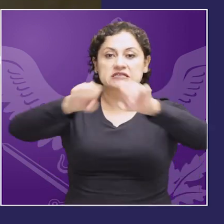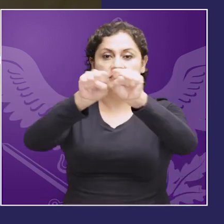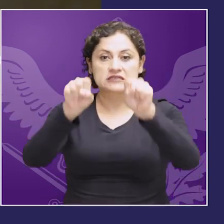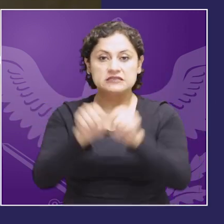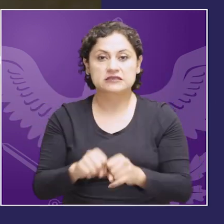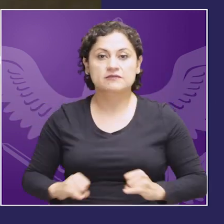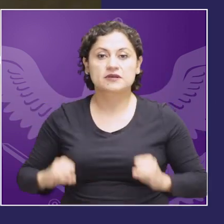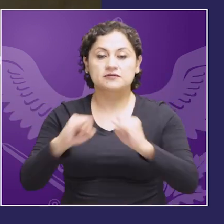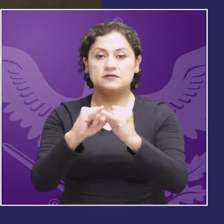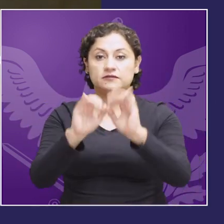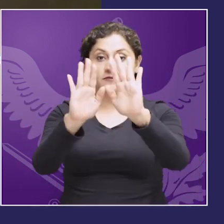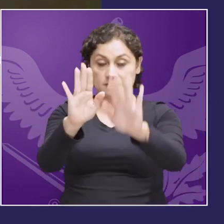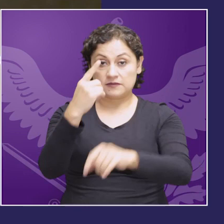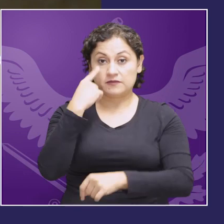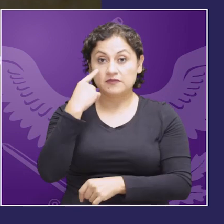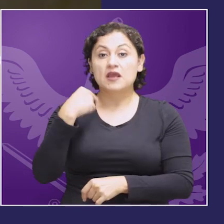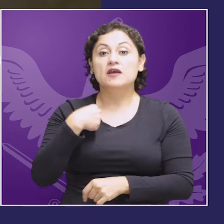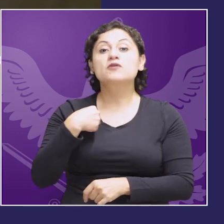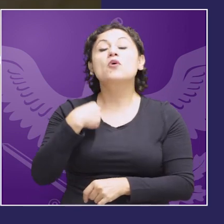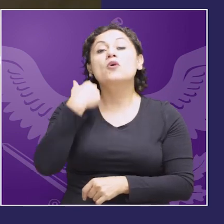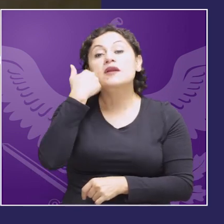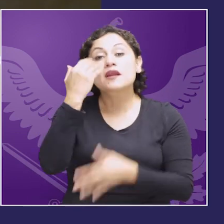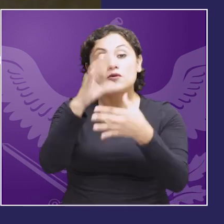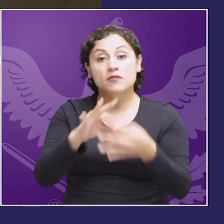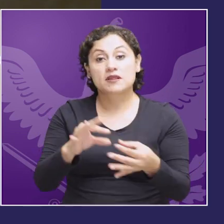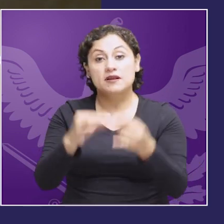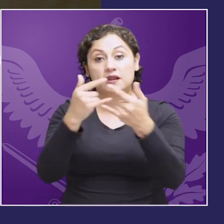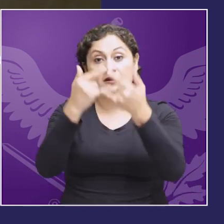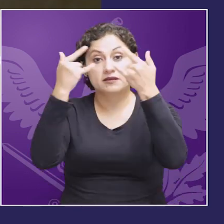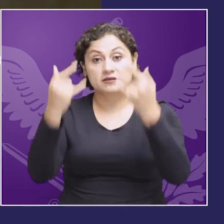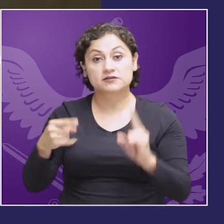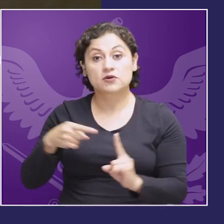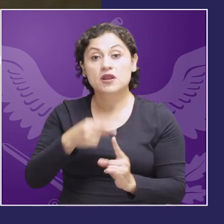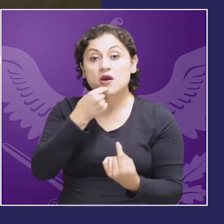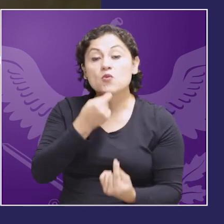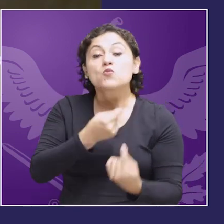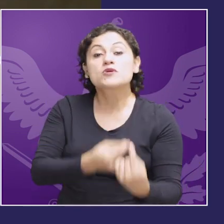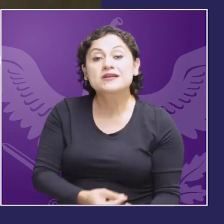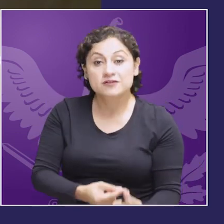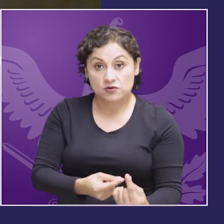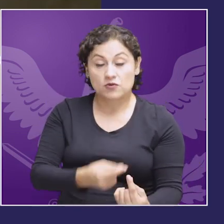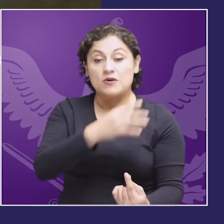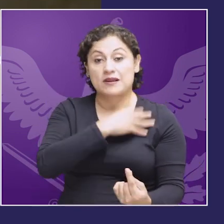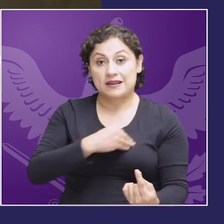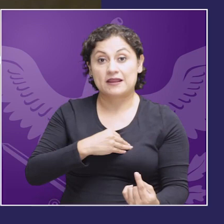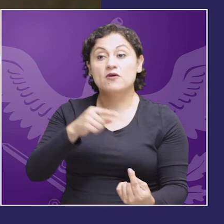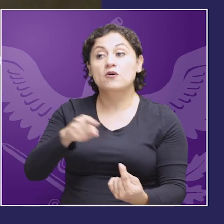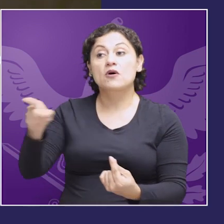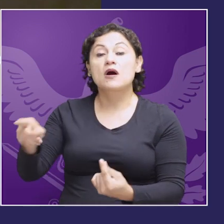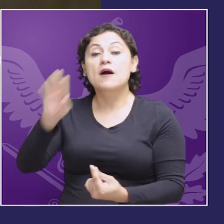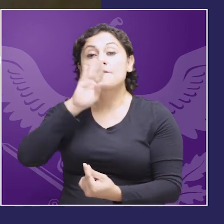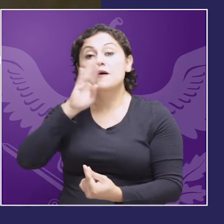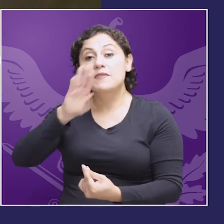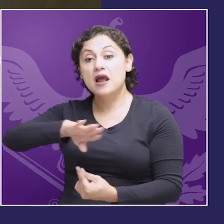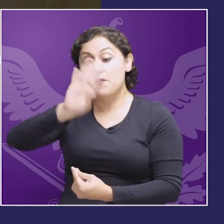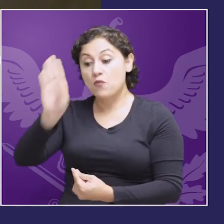primero a lo que se enfrentan de inmediato es una violencia institucional. Les quiero contar el caso de un hijo al que se le entregó